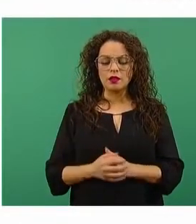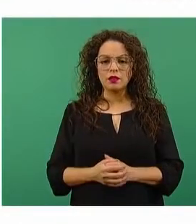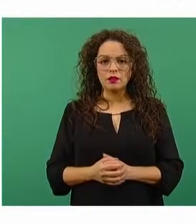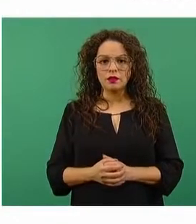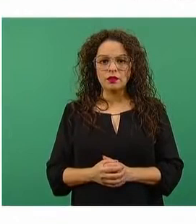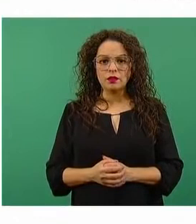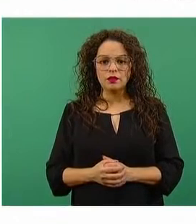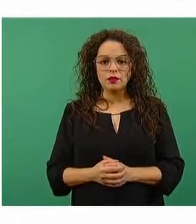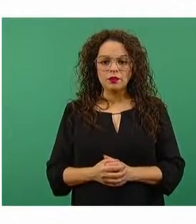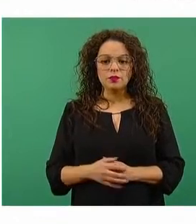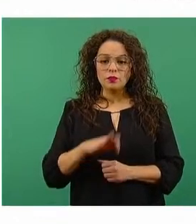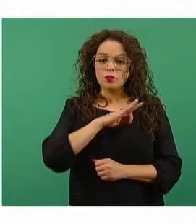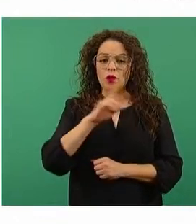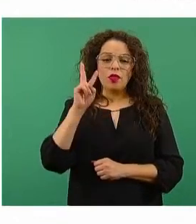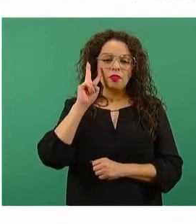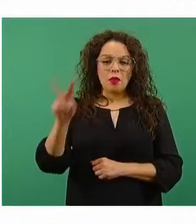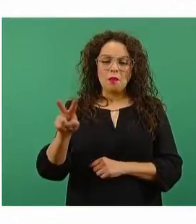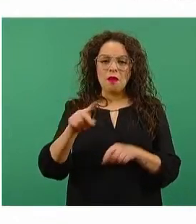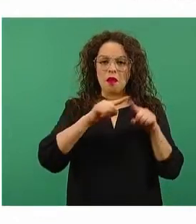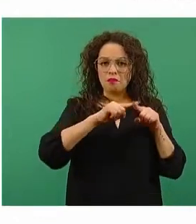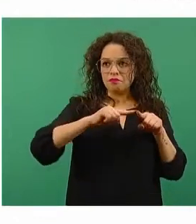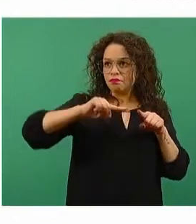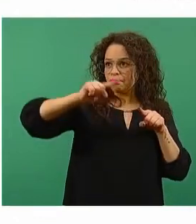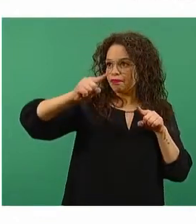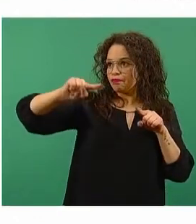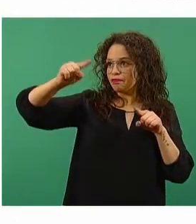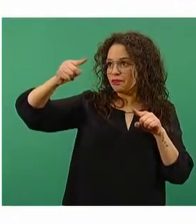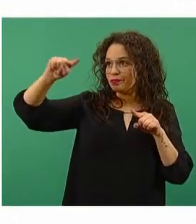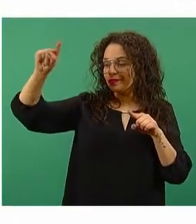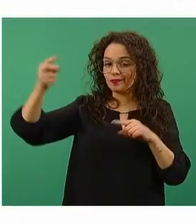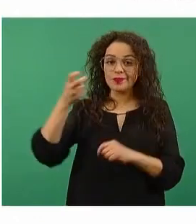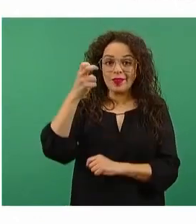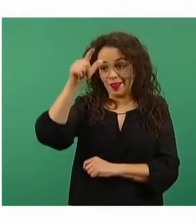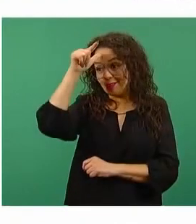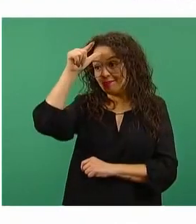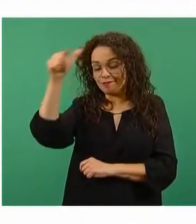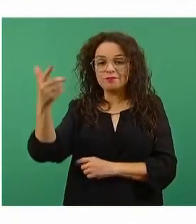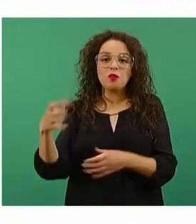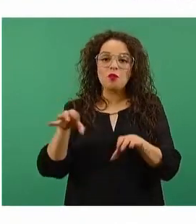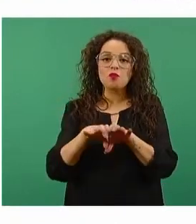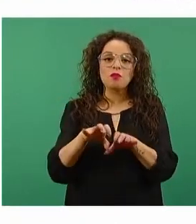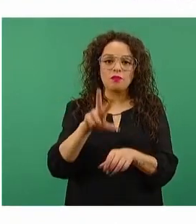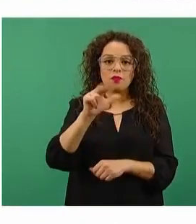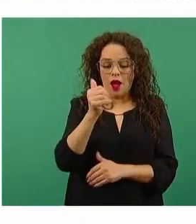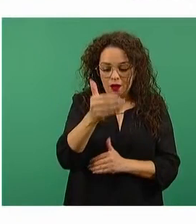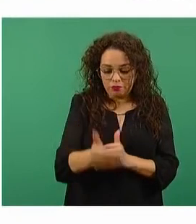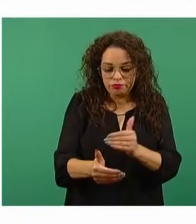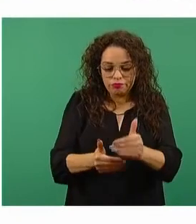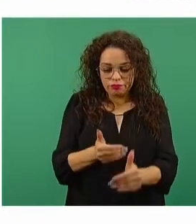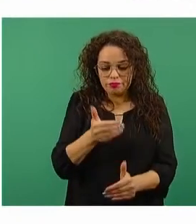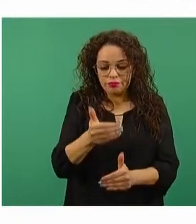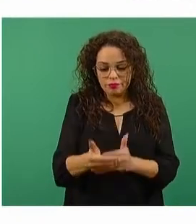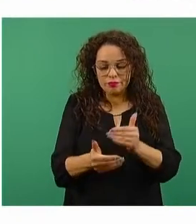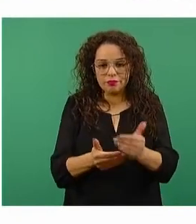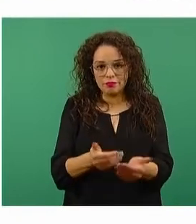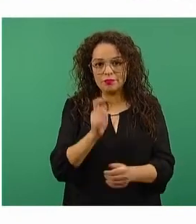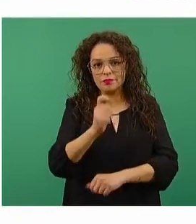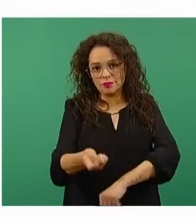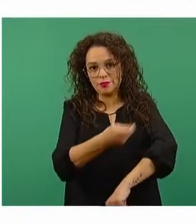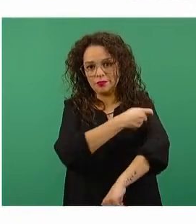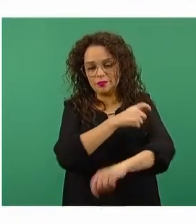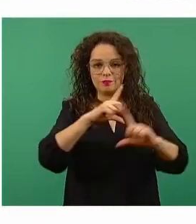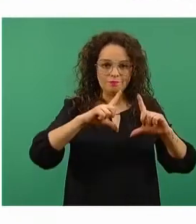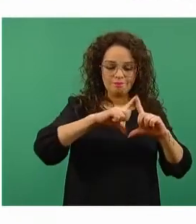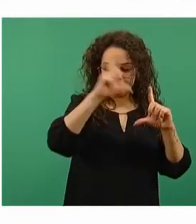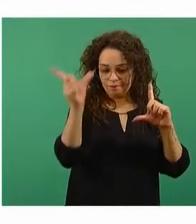2.849.630, y vemos cómo esta curva, que también nos muestra el comportamiento de cómo estamos avanzando en la Estrategia Nacional de